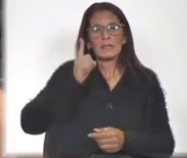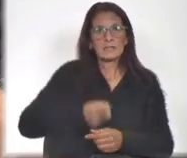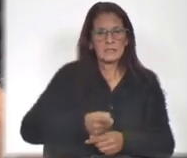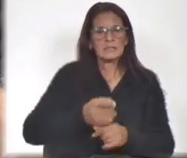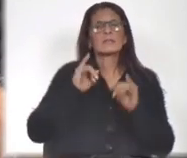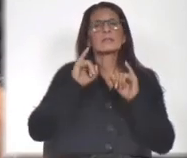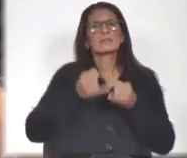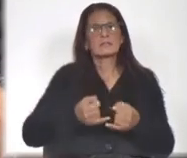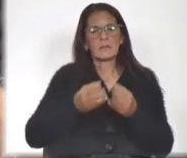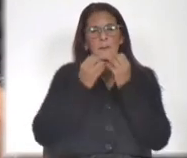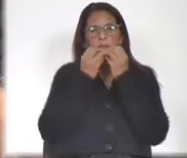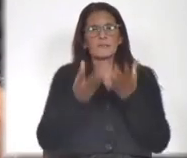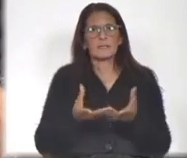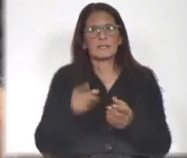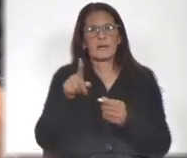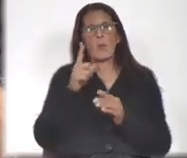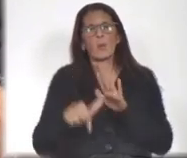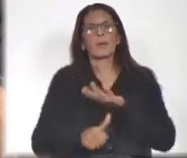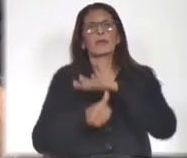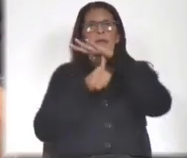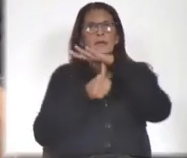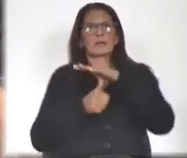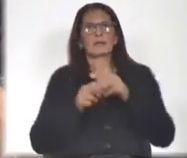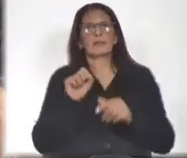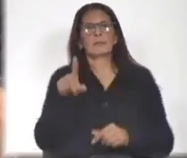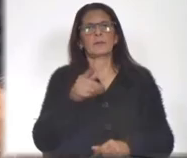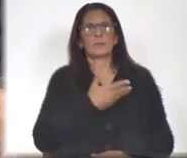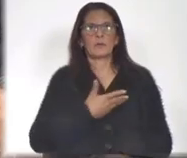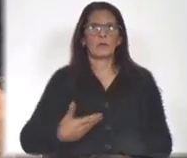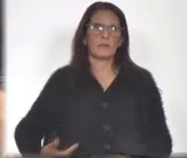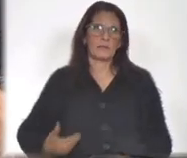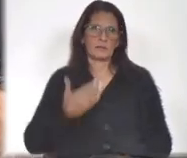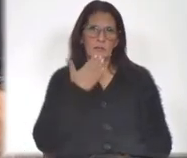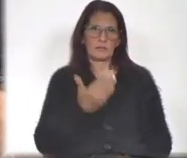gobierno decidió que sí beneficiar a un jerarca de su propio gobierno. Gracias, señor presidente.